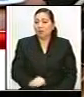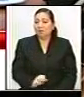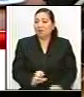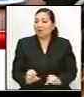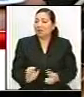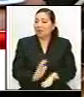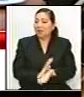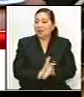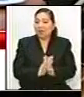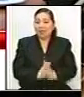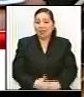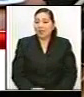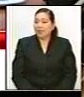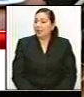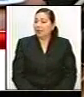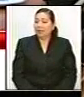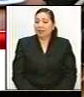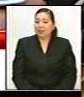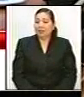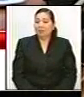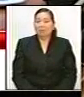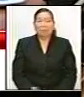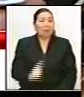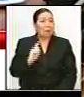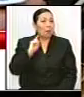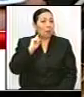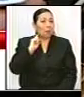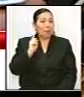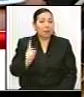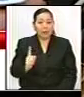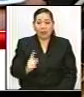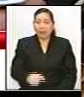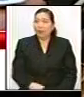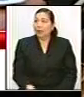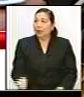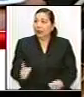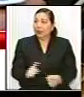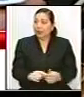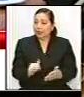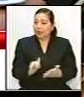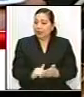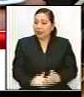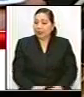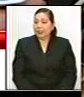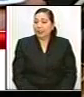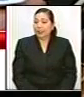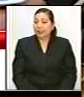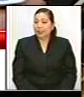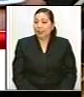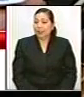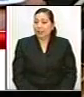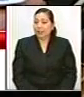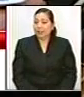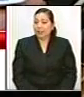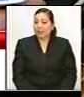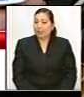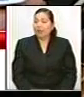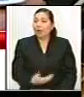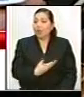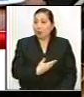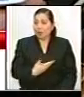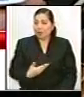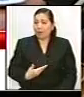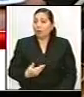hizo. No le interesó. A tanto que le he presionado, hasta el Palacio de Gobierno